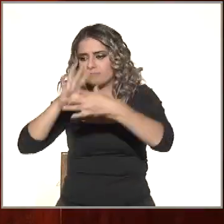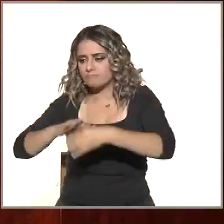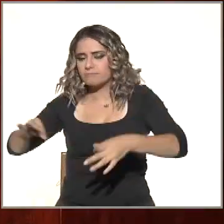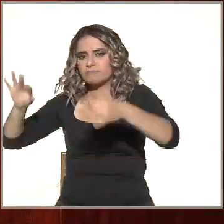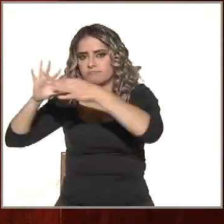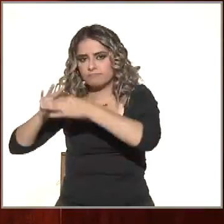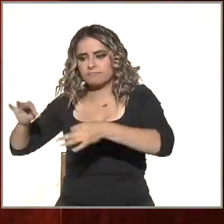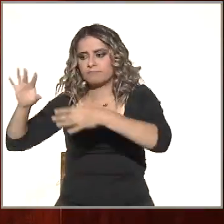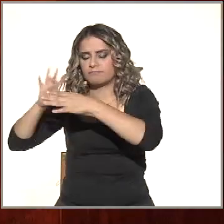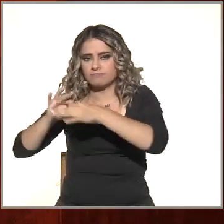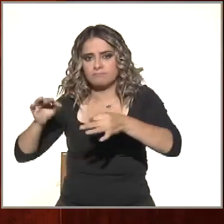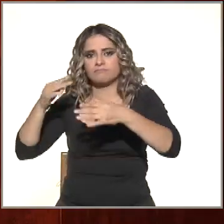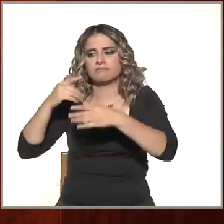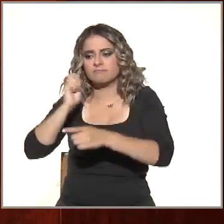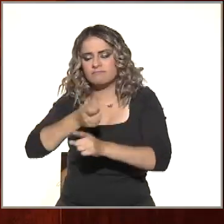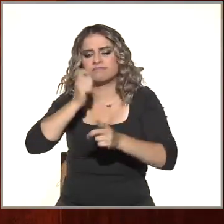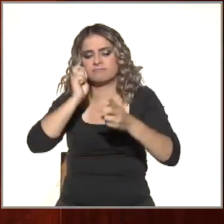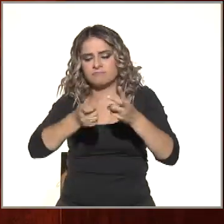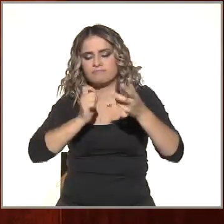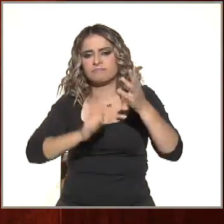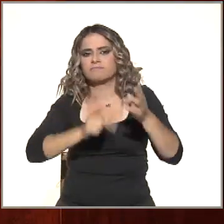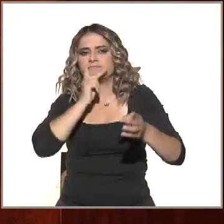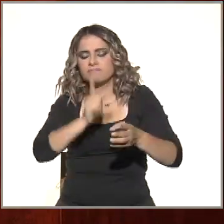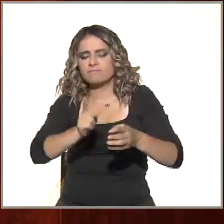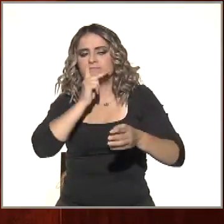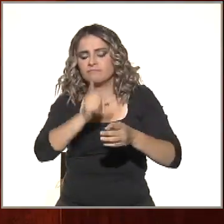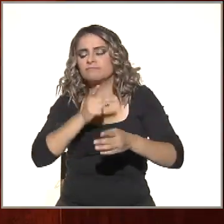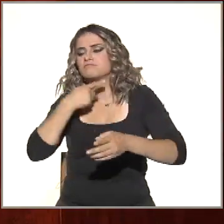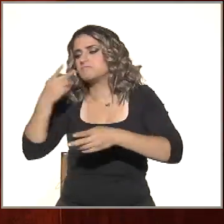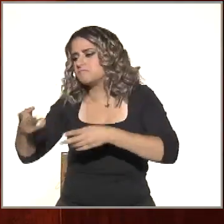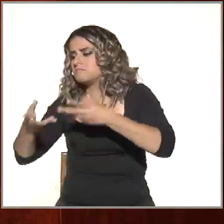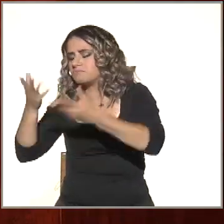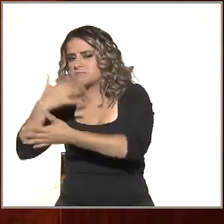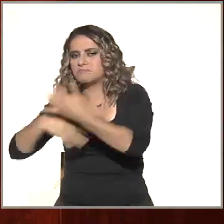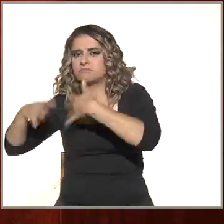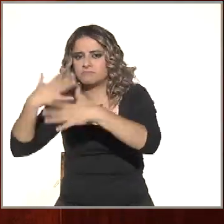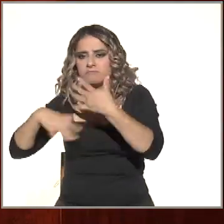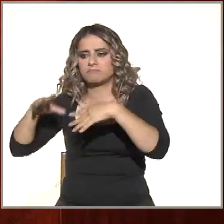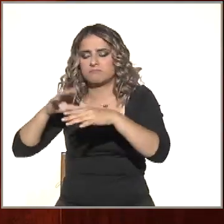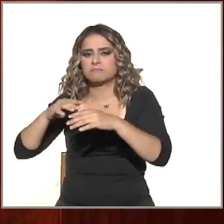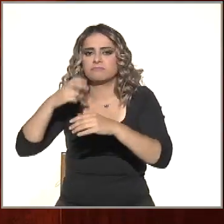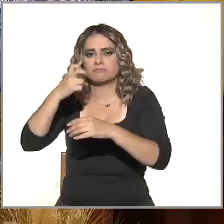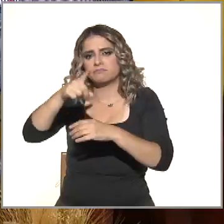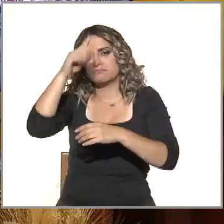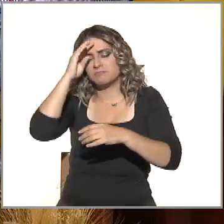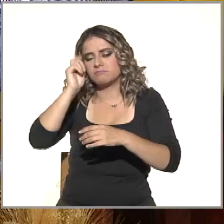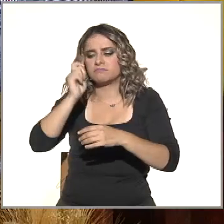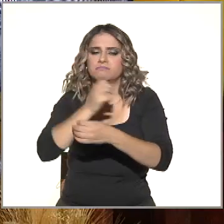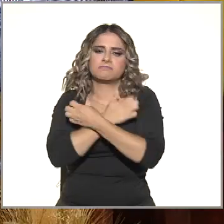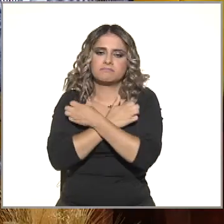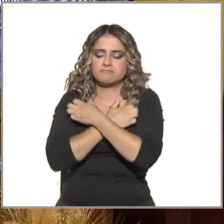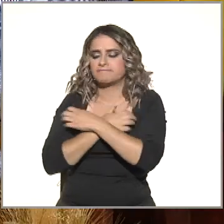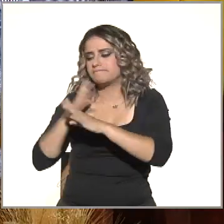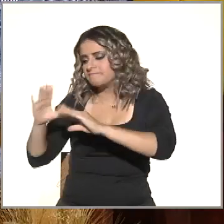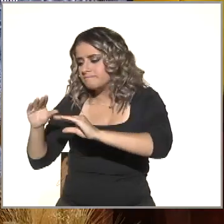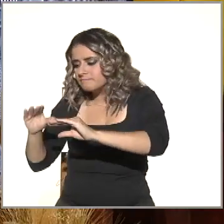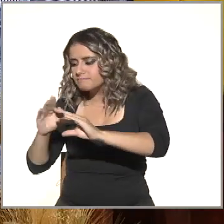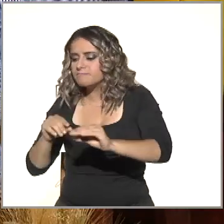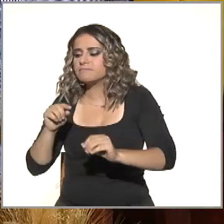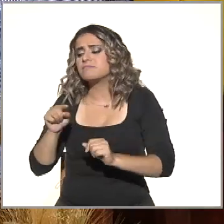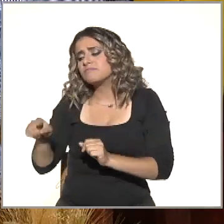va dándole significados también, ¿no? Y estos significados aparentemente educativos, ¿no? Eres